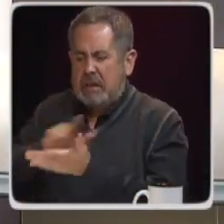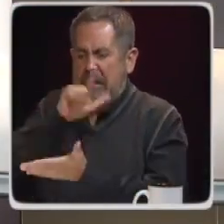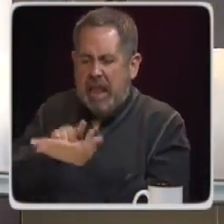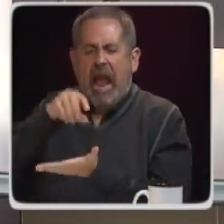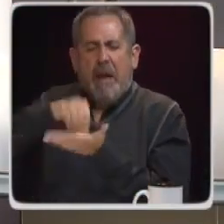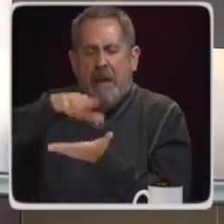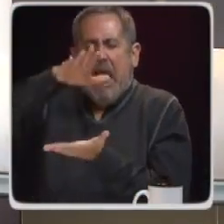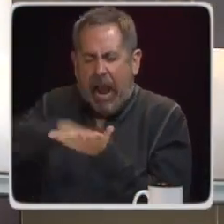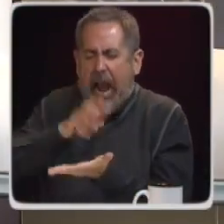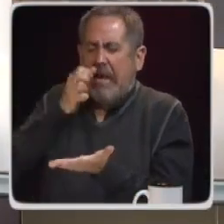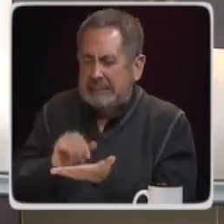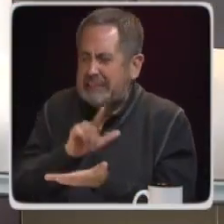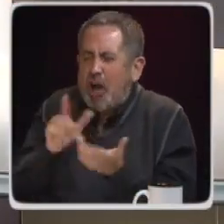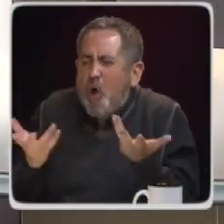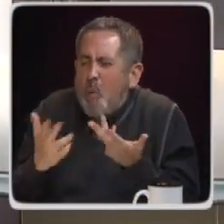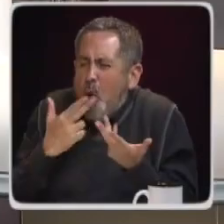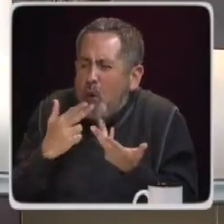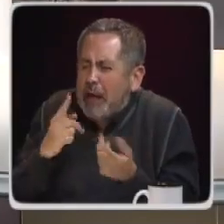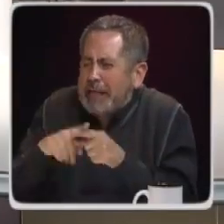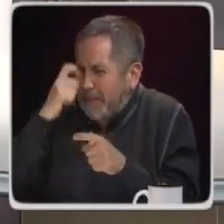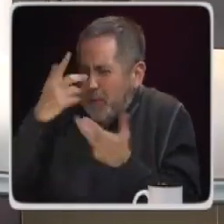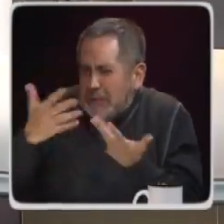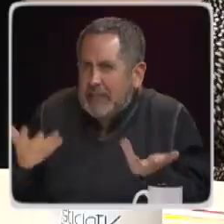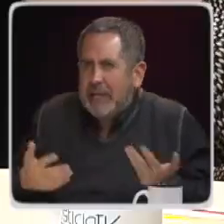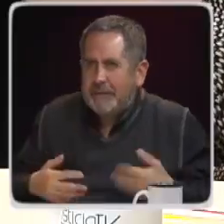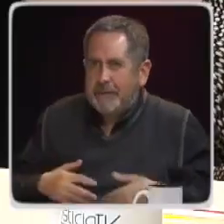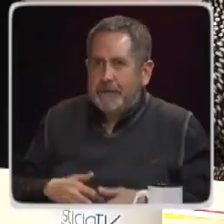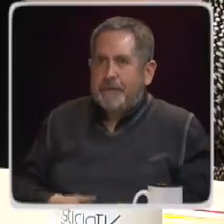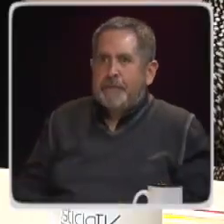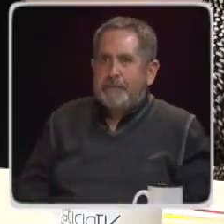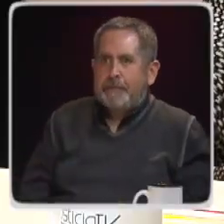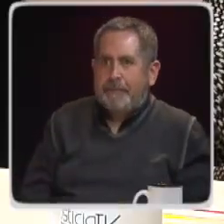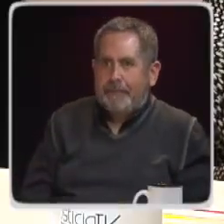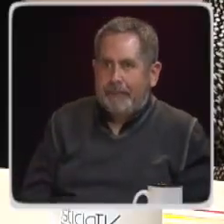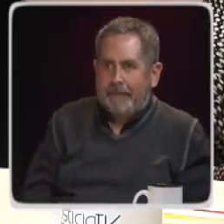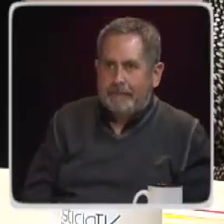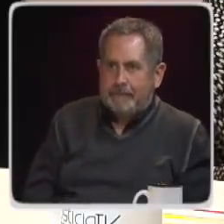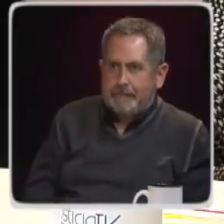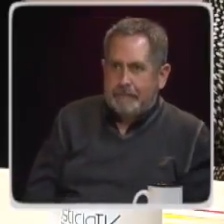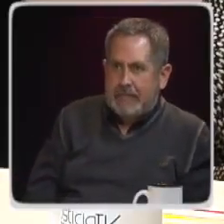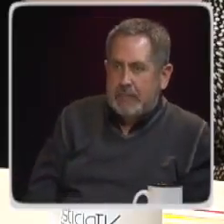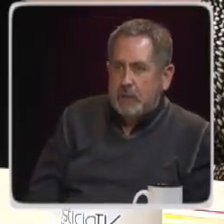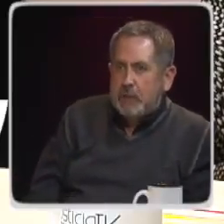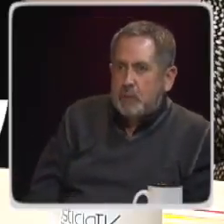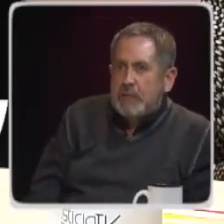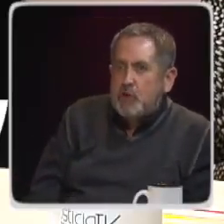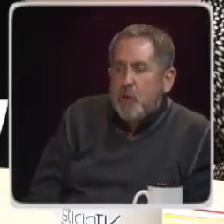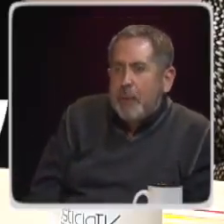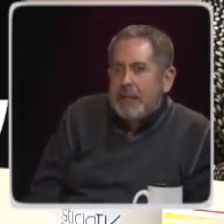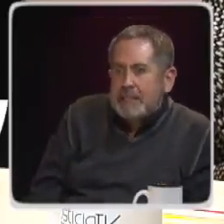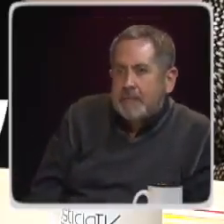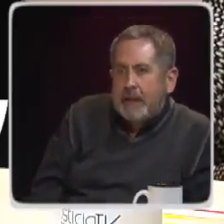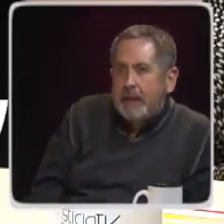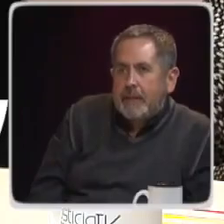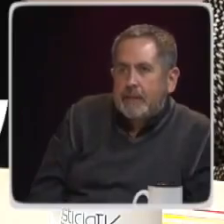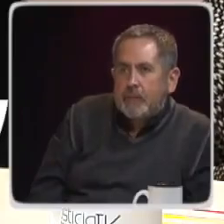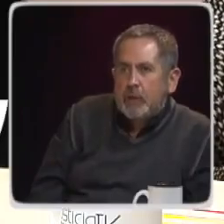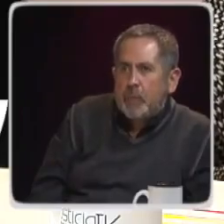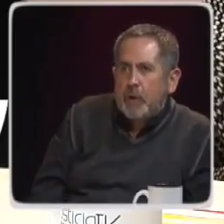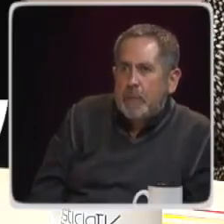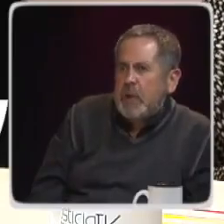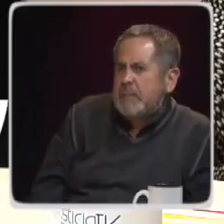quieren integrarse, que quieren incluirse, que haya una inclusión real, pues si no hay el dinero para la accesibilidad, pues